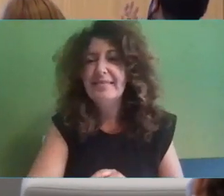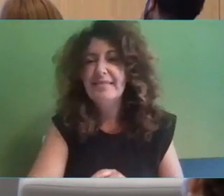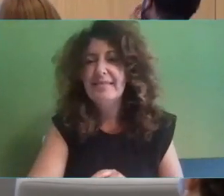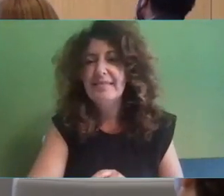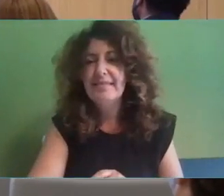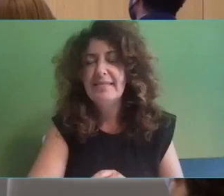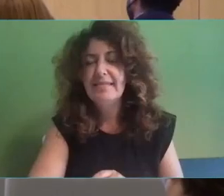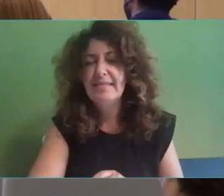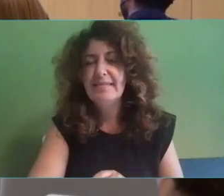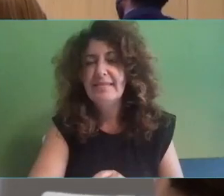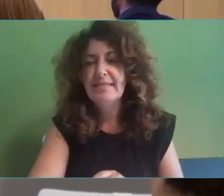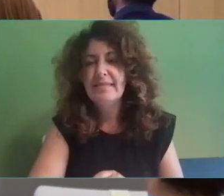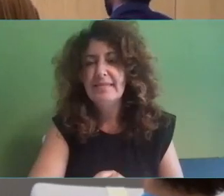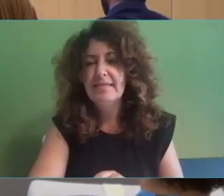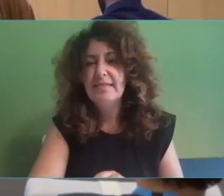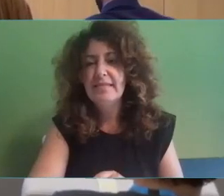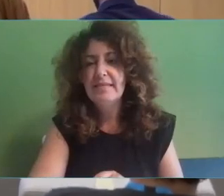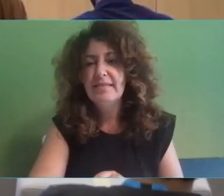Gracias.